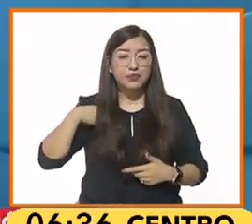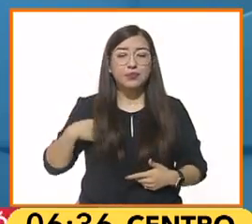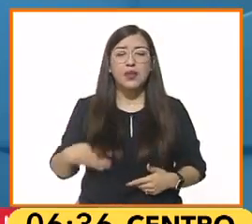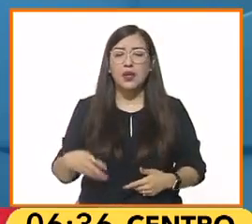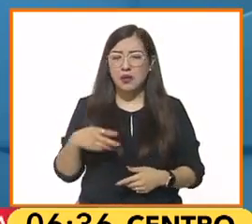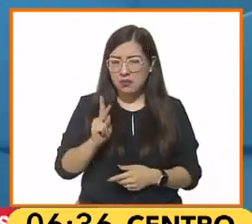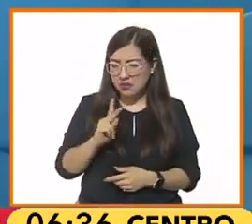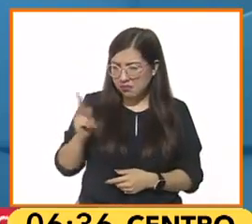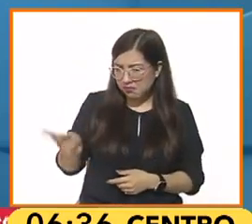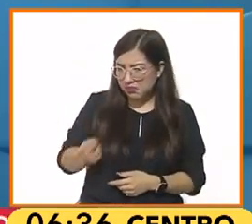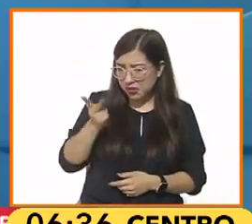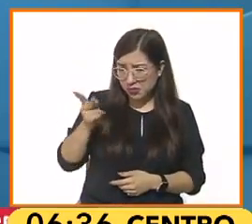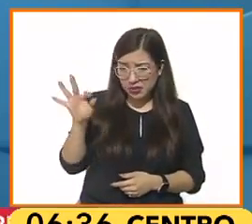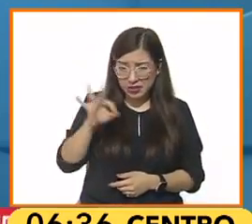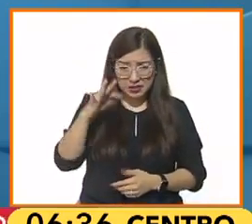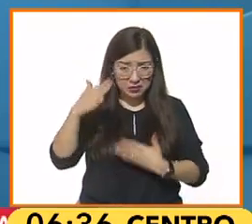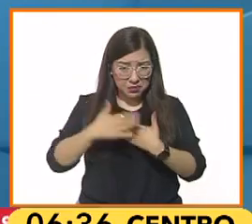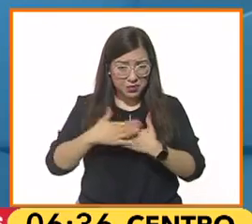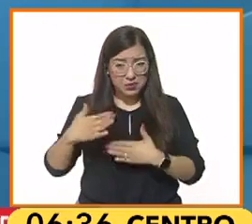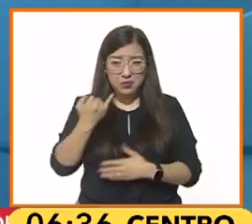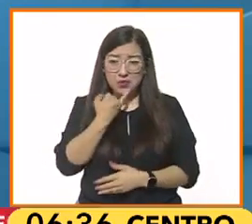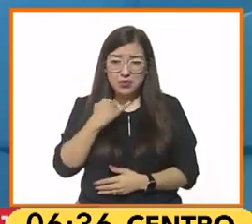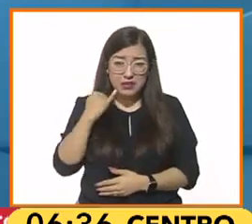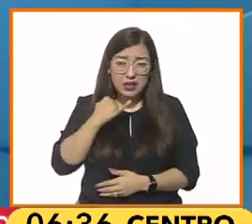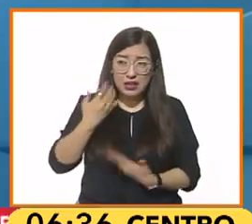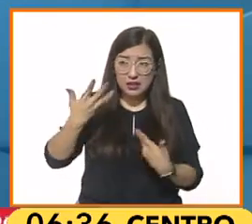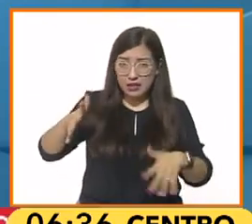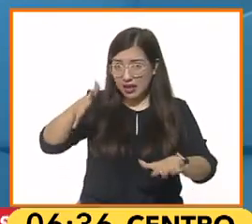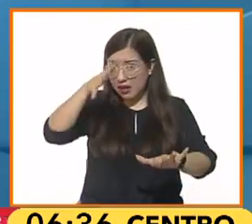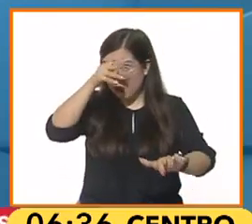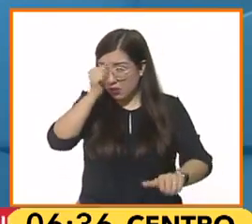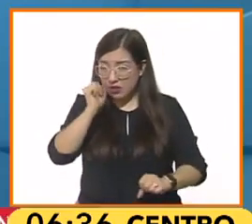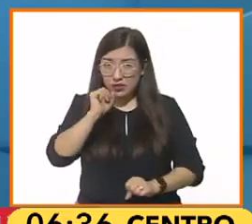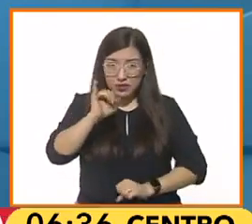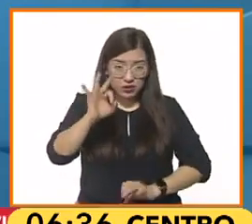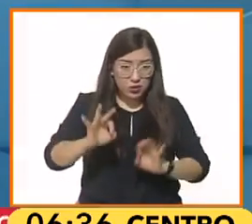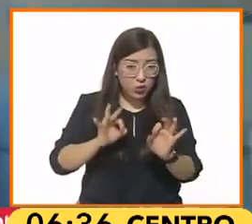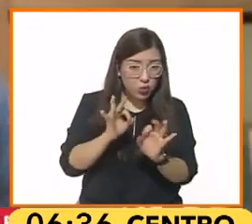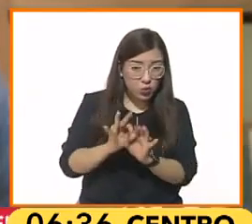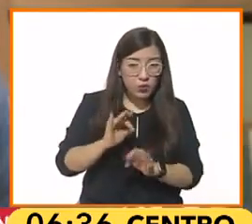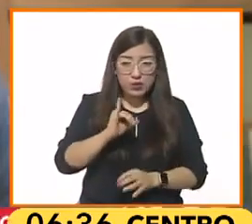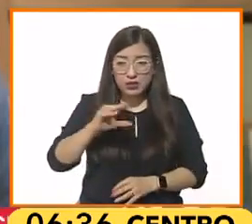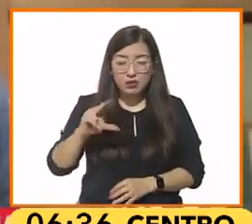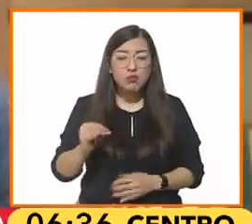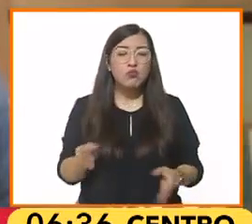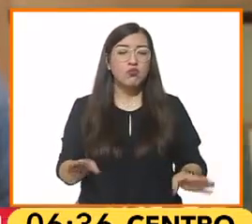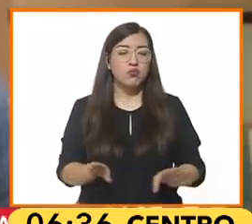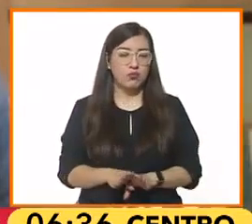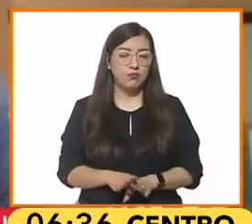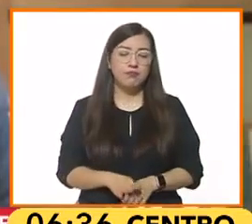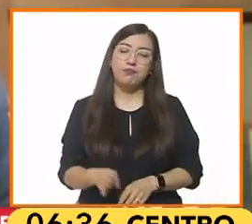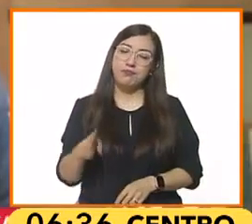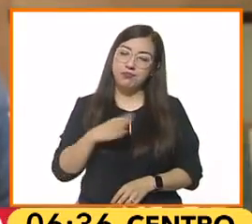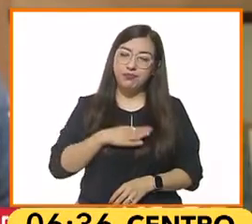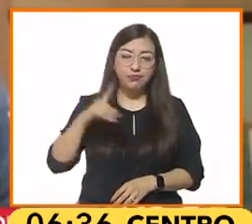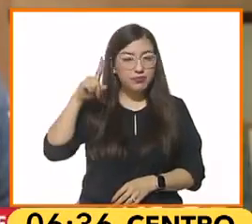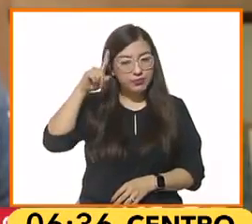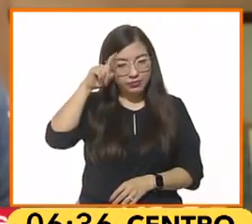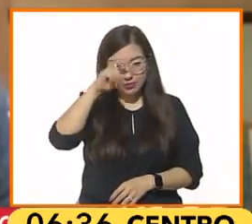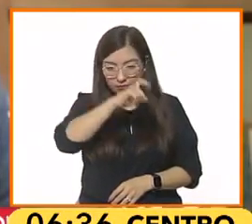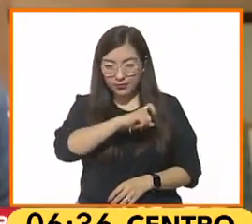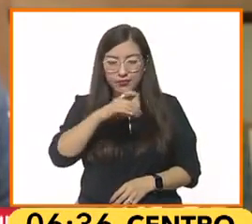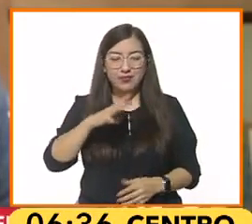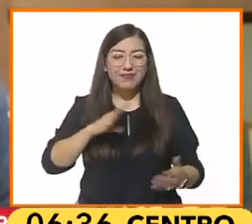Israel respete acuerdos, profesor? Es muy difícil, estamos viendo, como bien comenta, la combinación de